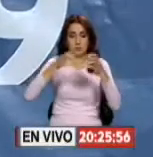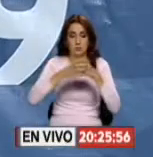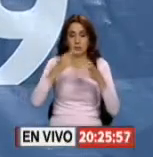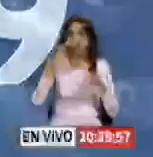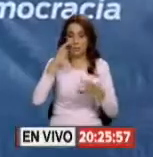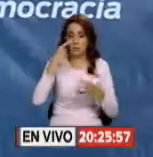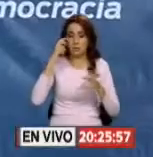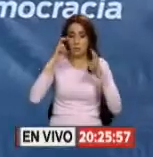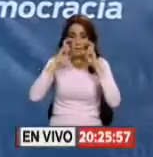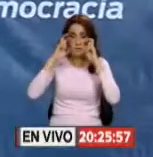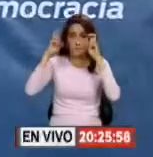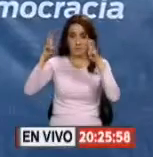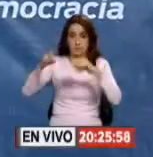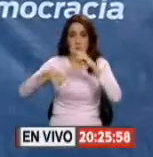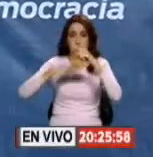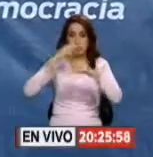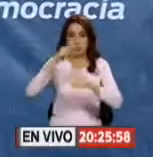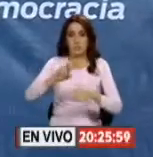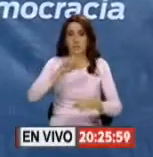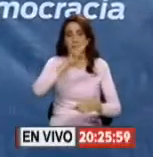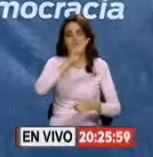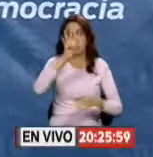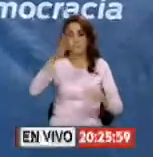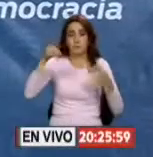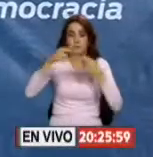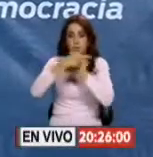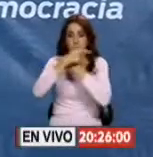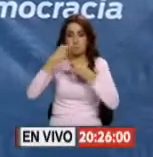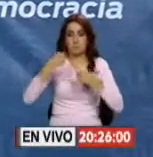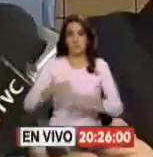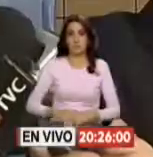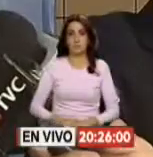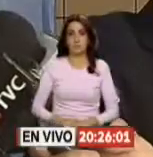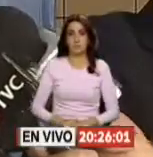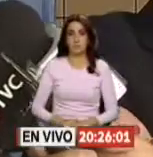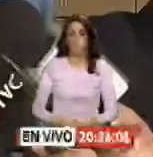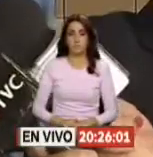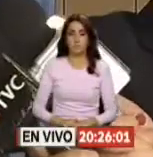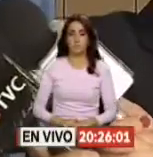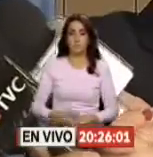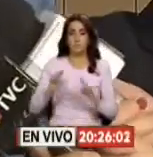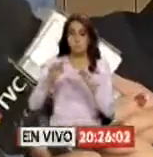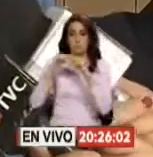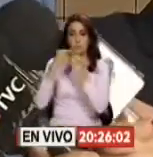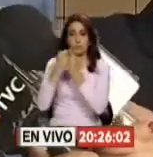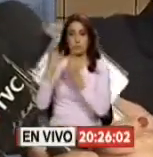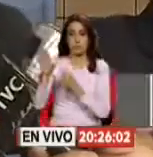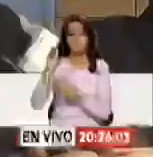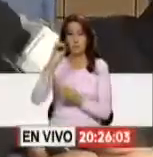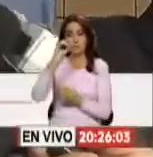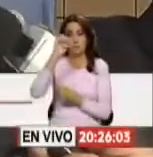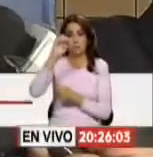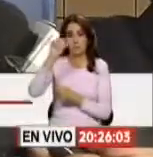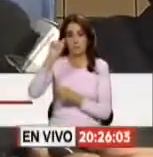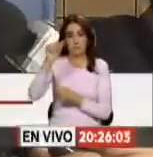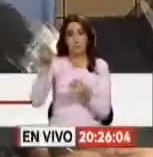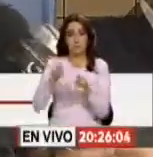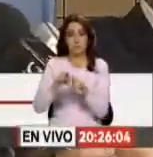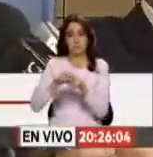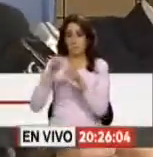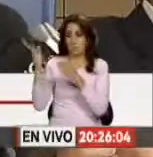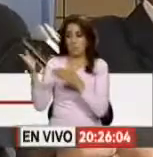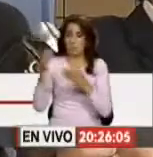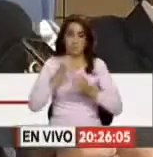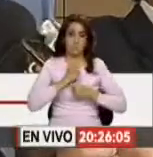observación electoral en la jornada democrática del 24 de marzo. Ellos vienen con sus propios recursos,